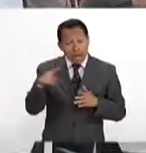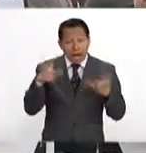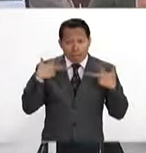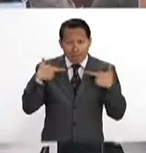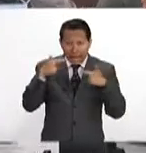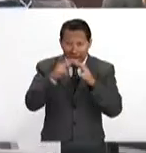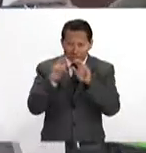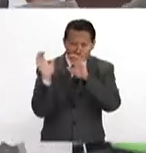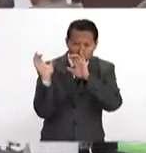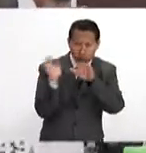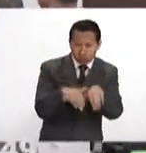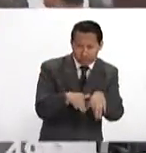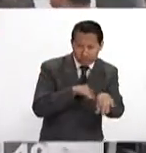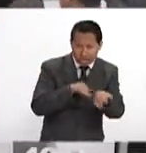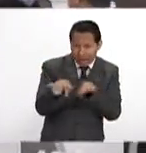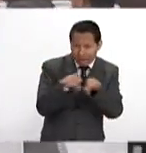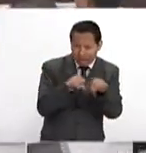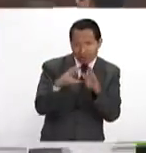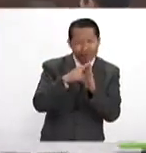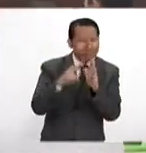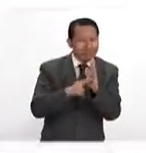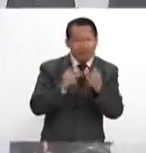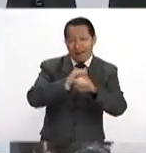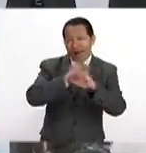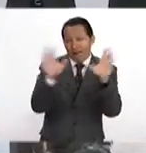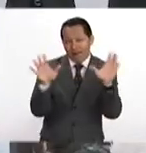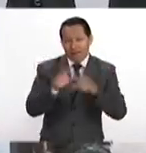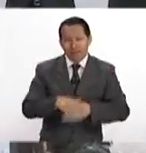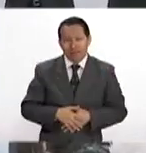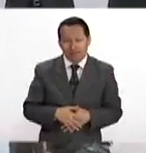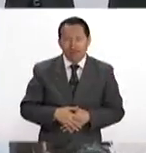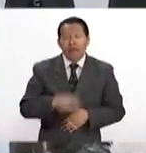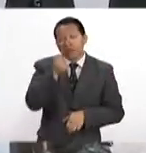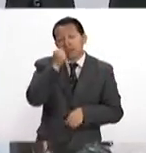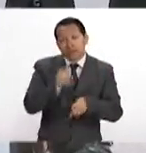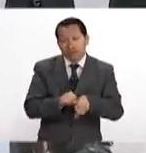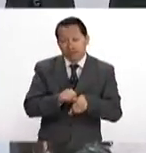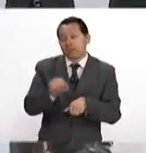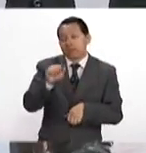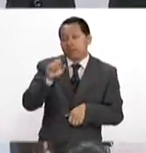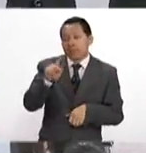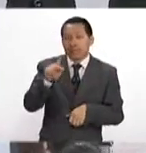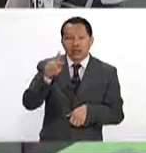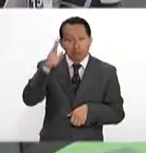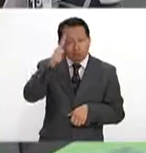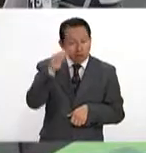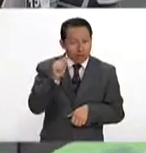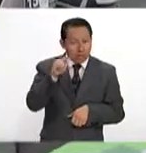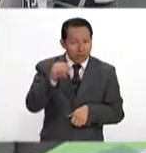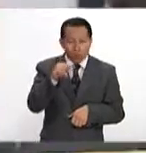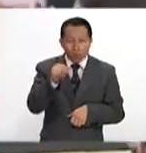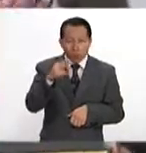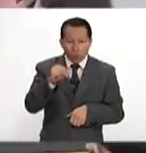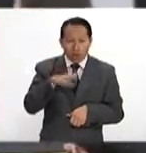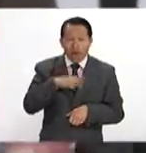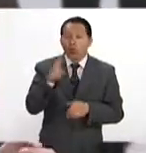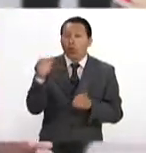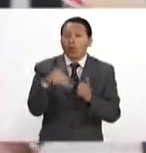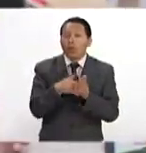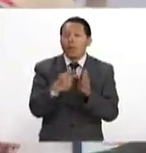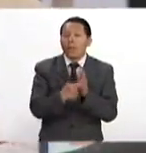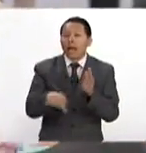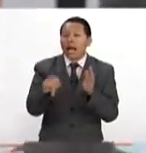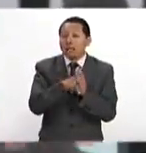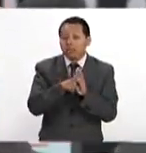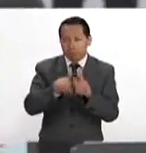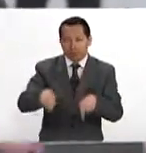profesional docente son reglas totalmente claras. El secretario de Educación Pública, Aurelio Nuño, entregó más de 4,000 plazas docentes